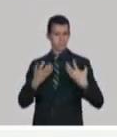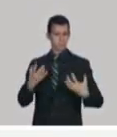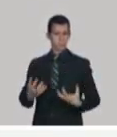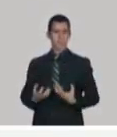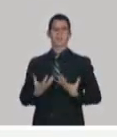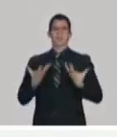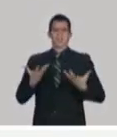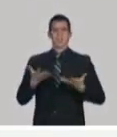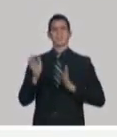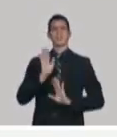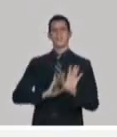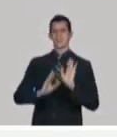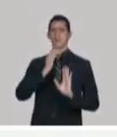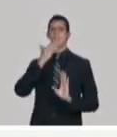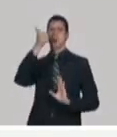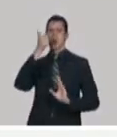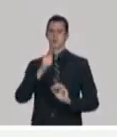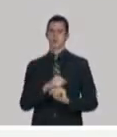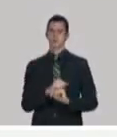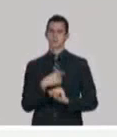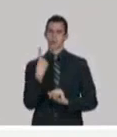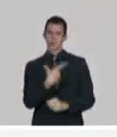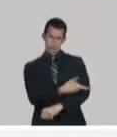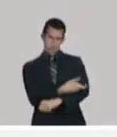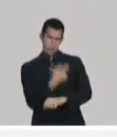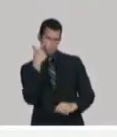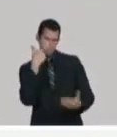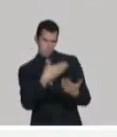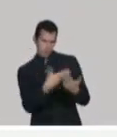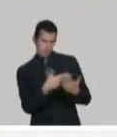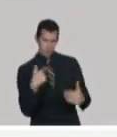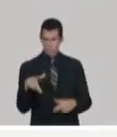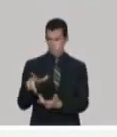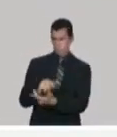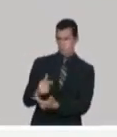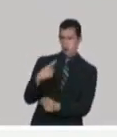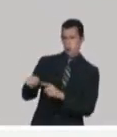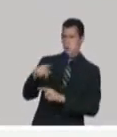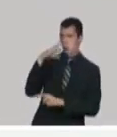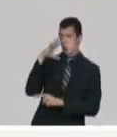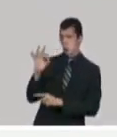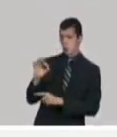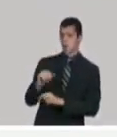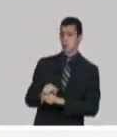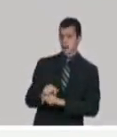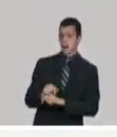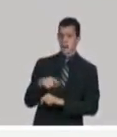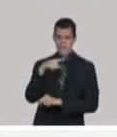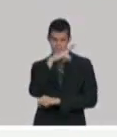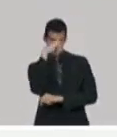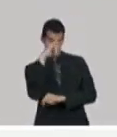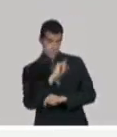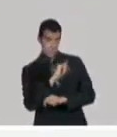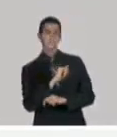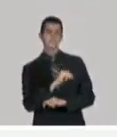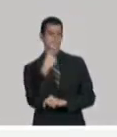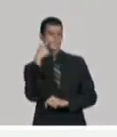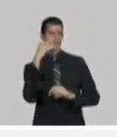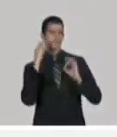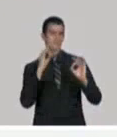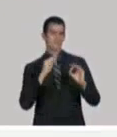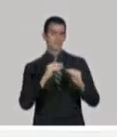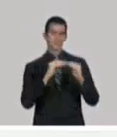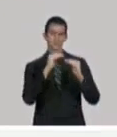y evaluamos las 25 microgramos y 50 microgramos dos dosis de la vacuna y como puede verse ahí el azul es